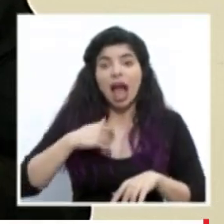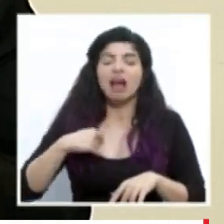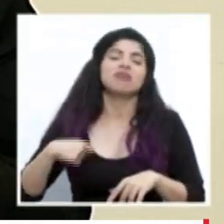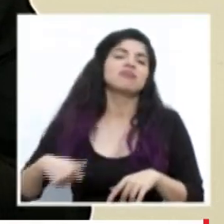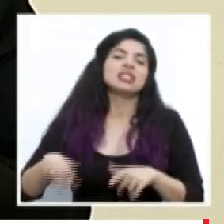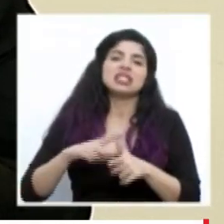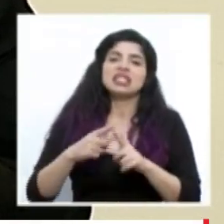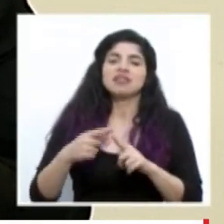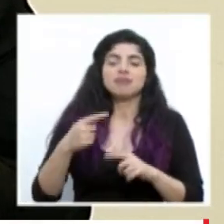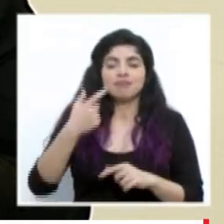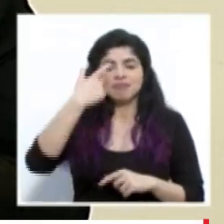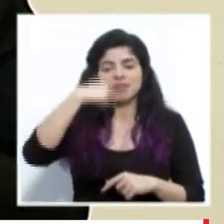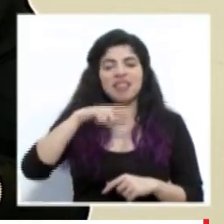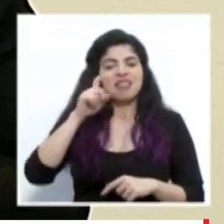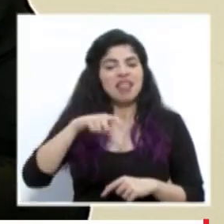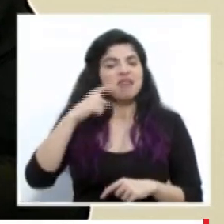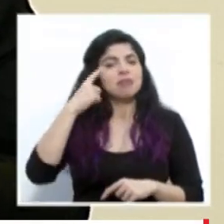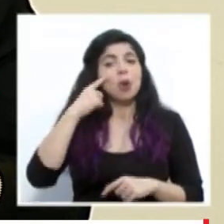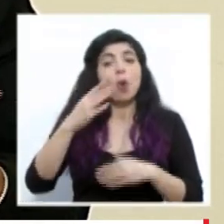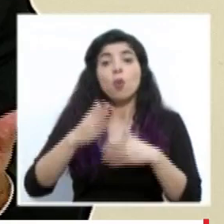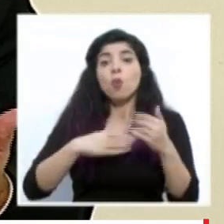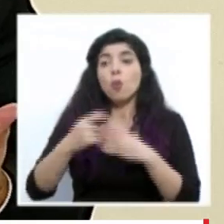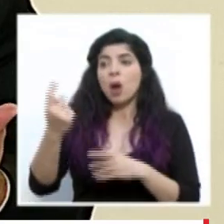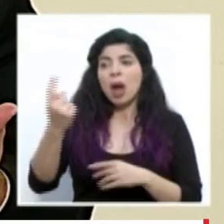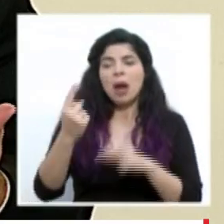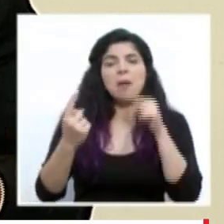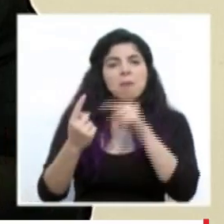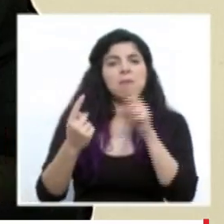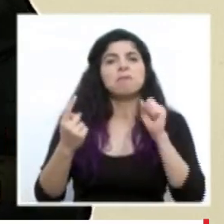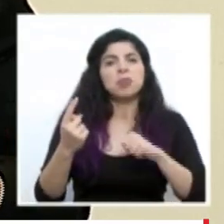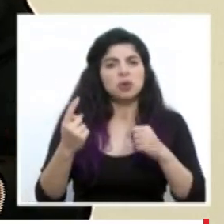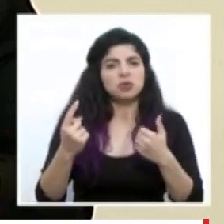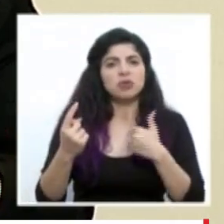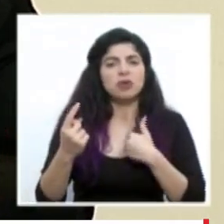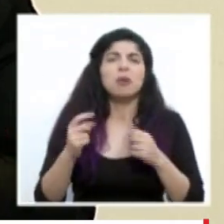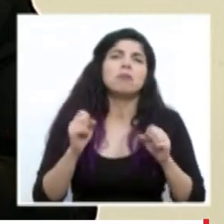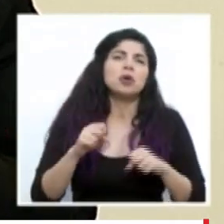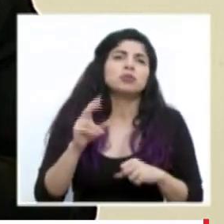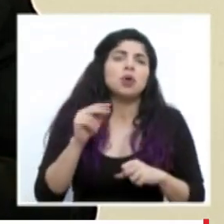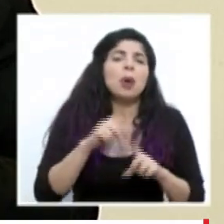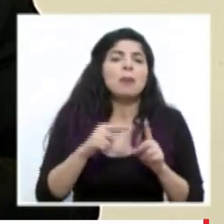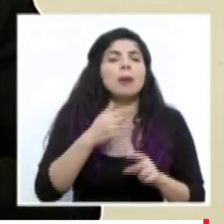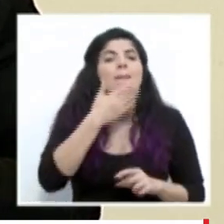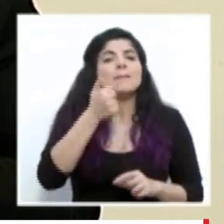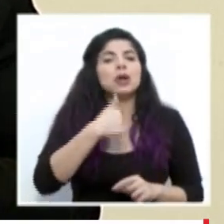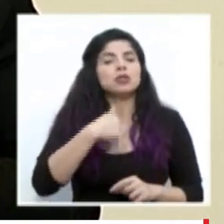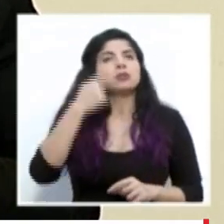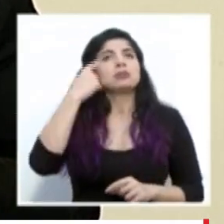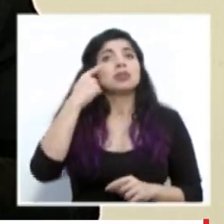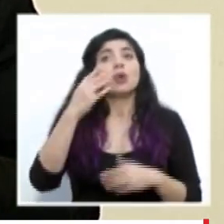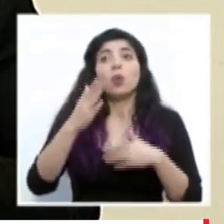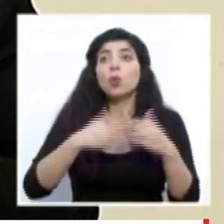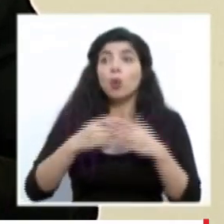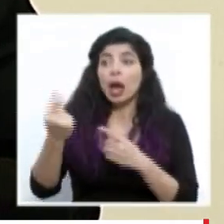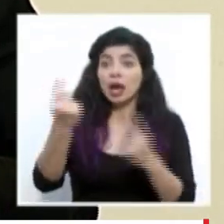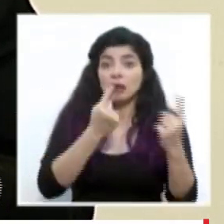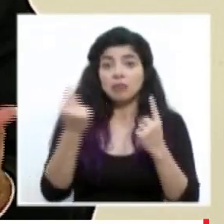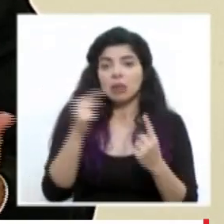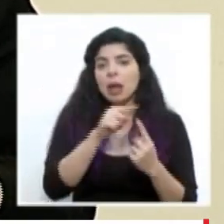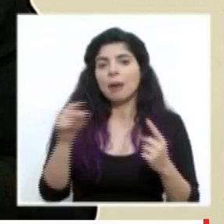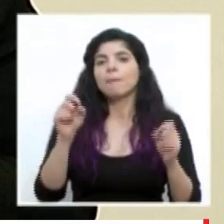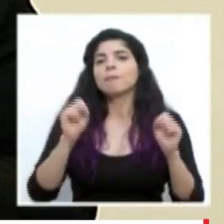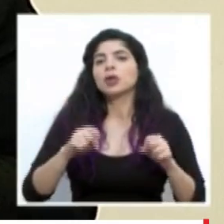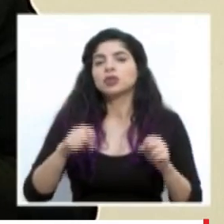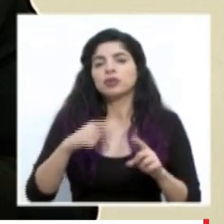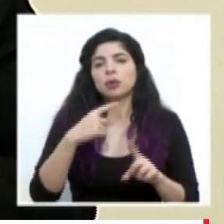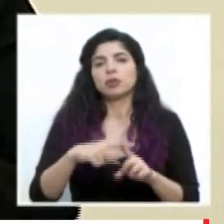asumir que todo paciente que llegue a consultar es muy probable, o no muy probable, pero uno debería asumir como que todo paciente podría ser candidato a